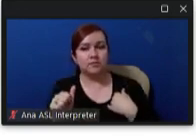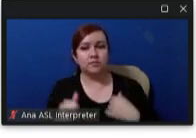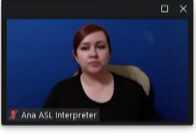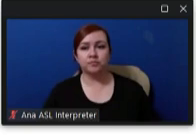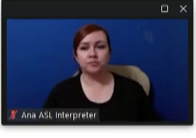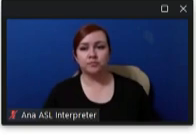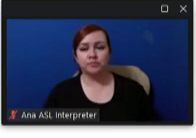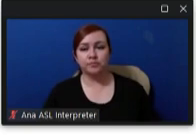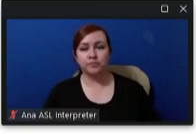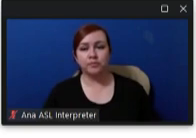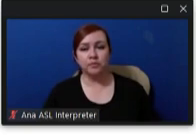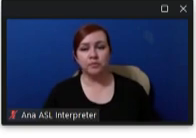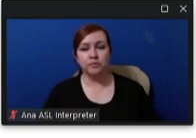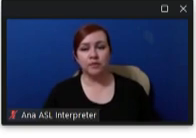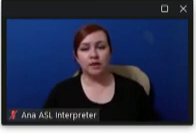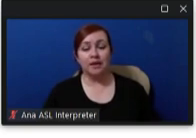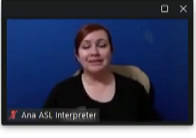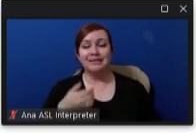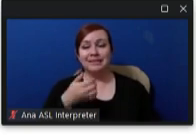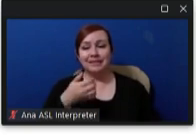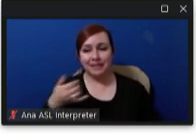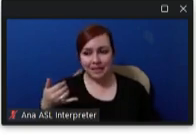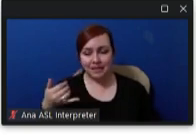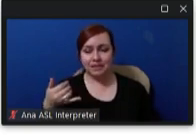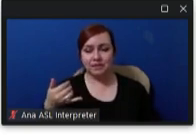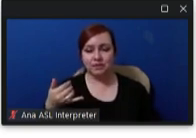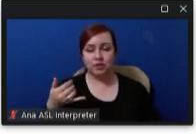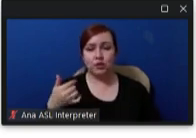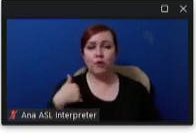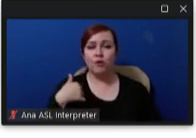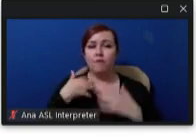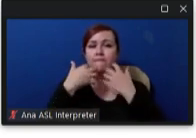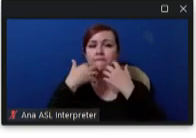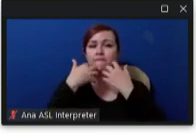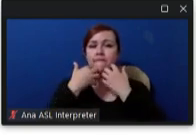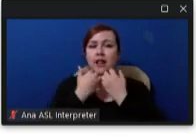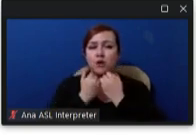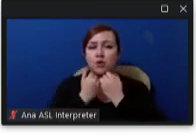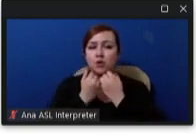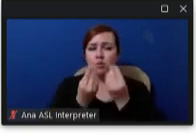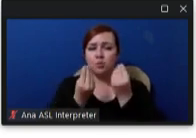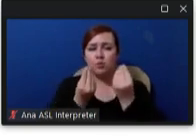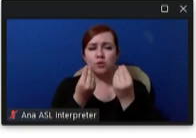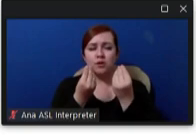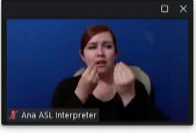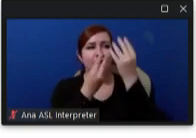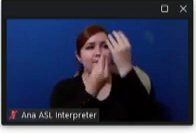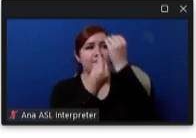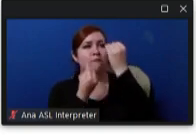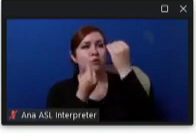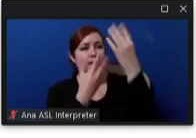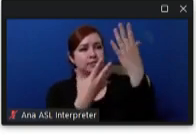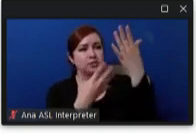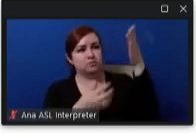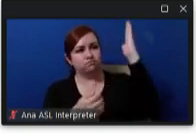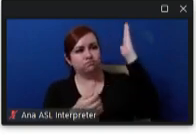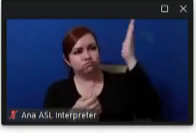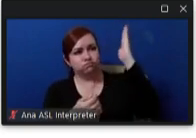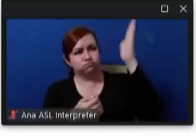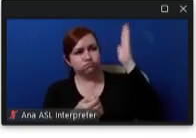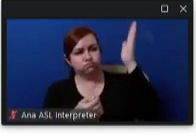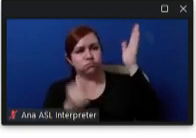Y yo desde luego valoro mucho la información que nos ha dado el